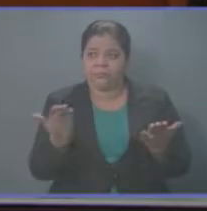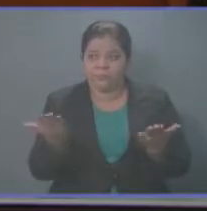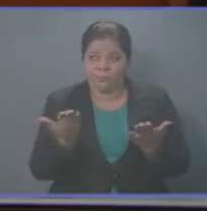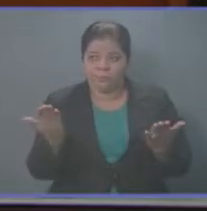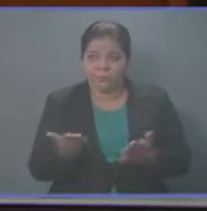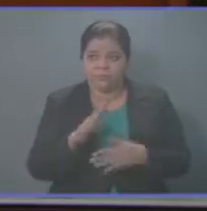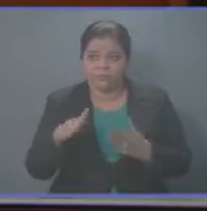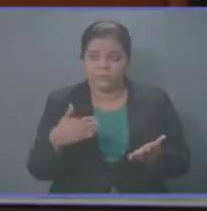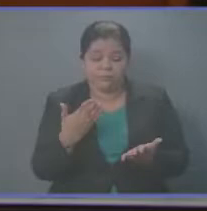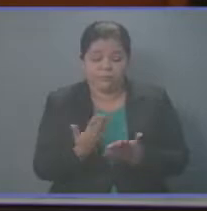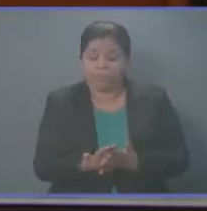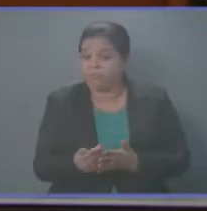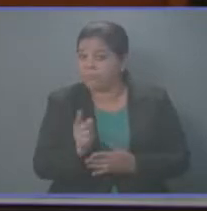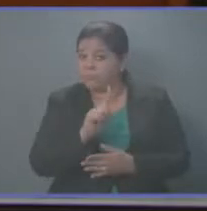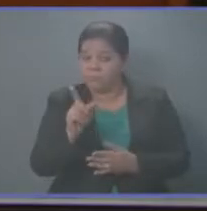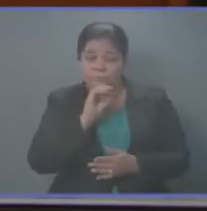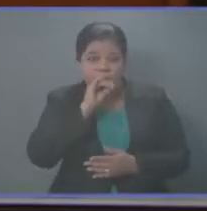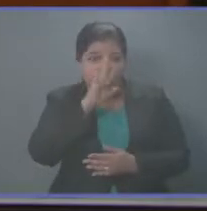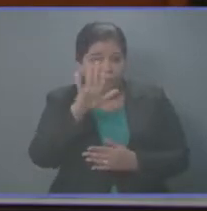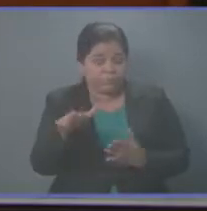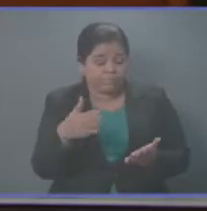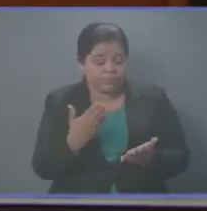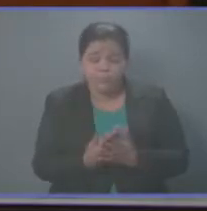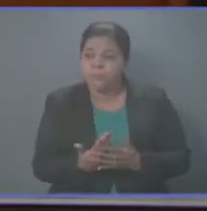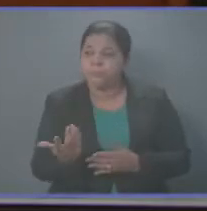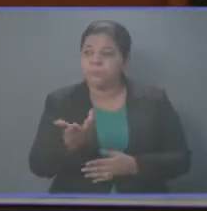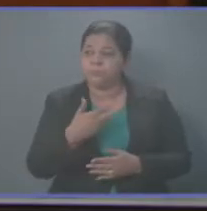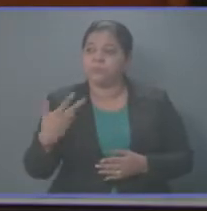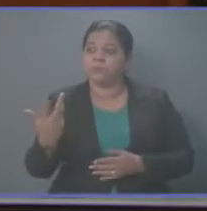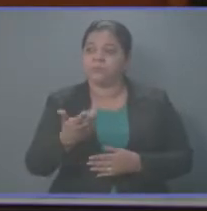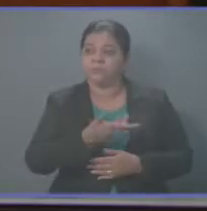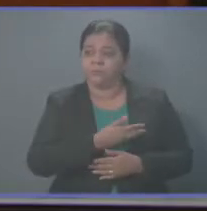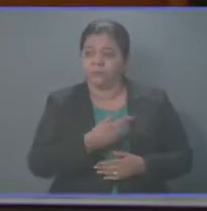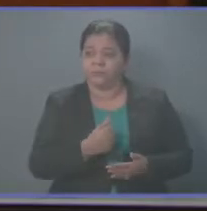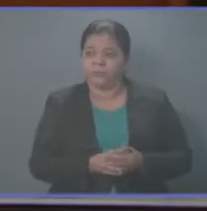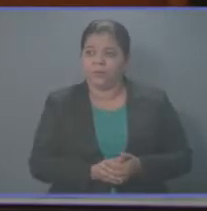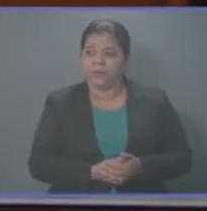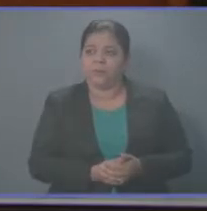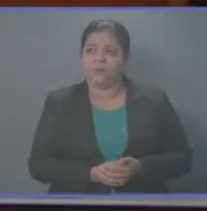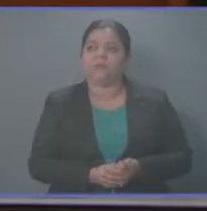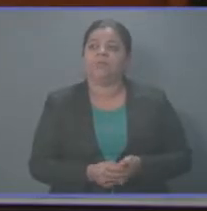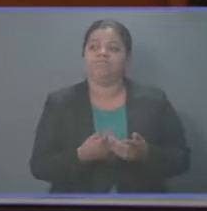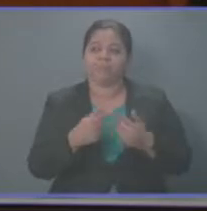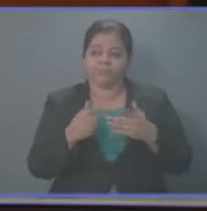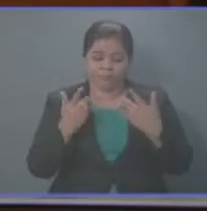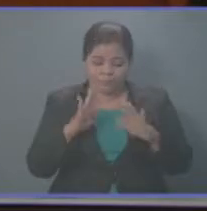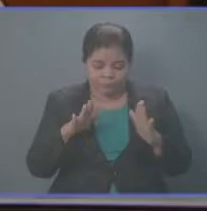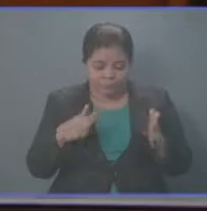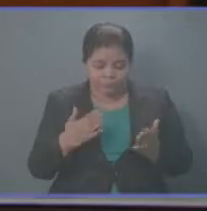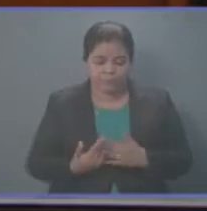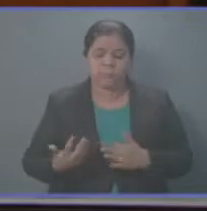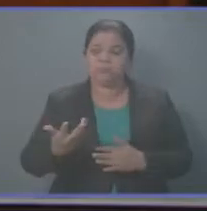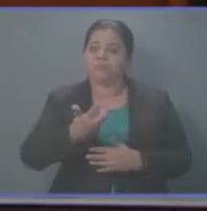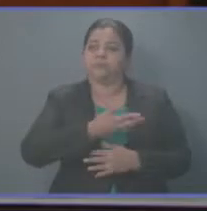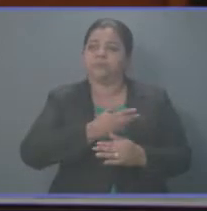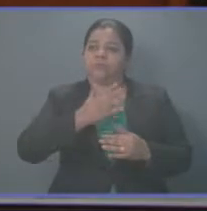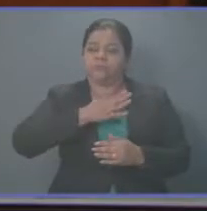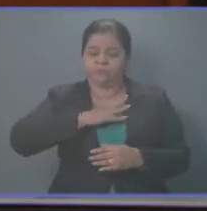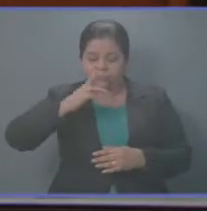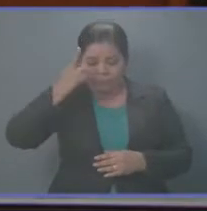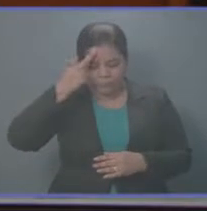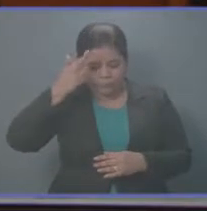remiendo porque tampoco se atrevieron a tomar todas las observaciones que nosotros habíamos hecho y que tenemos la